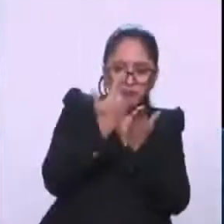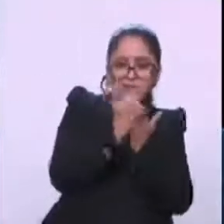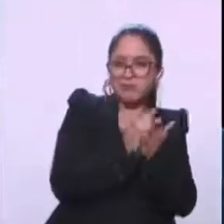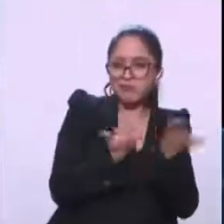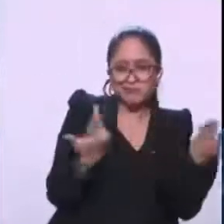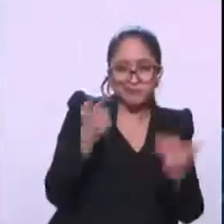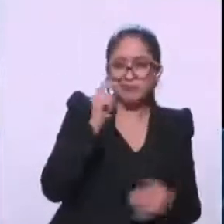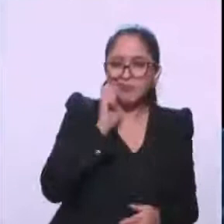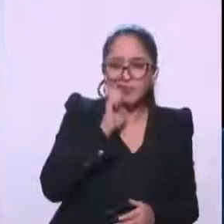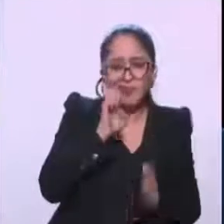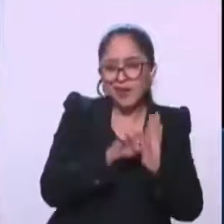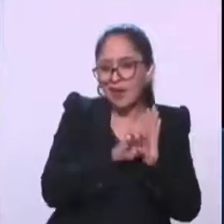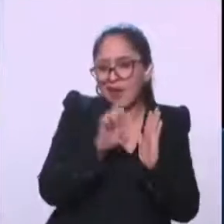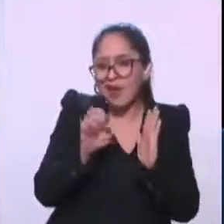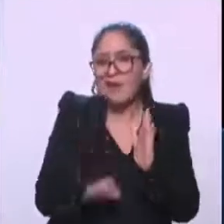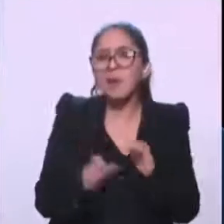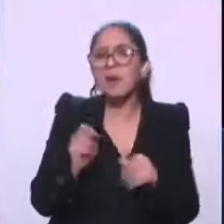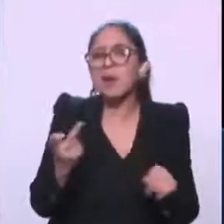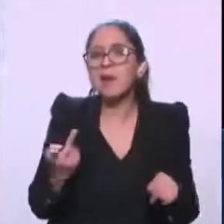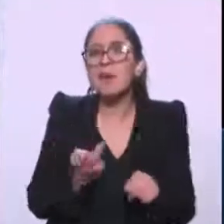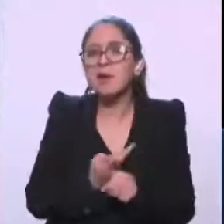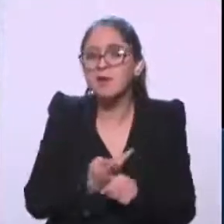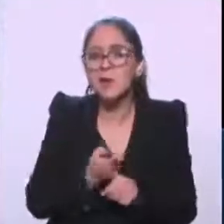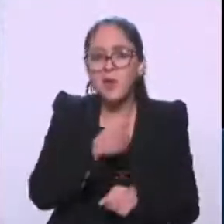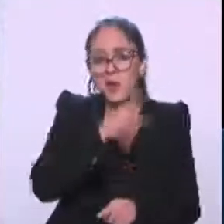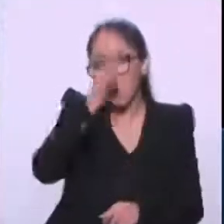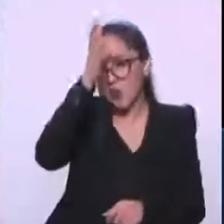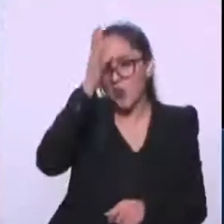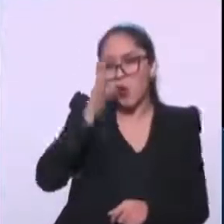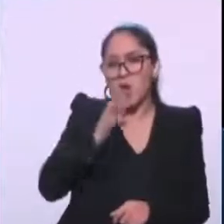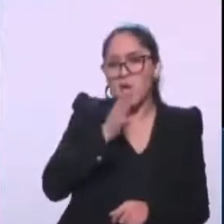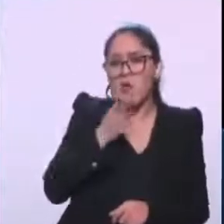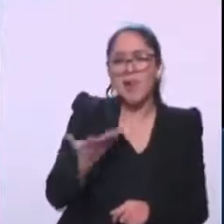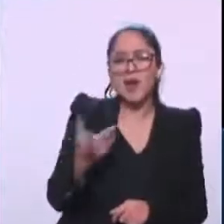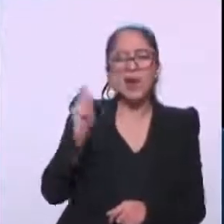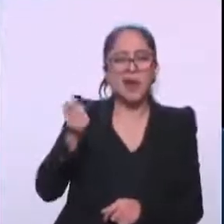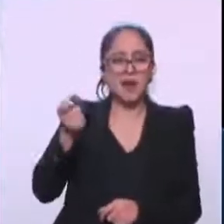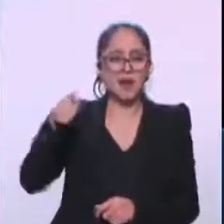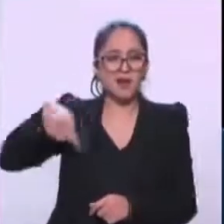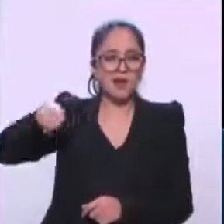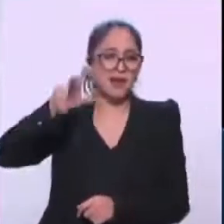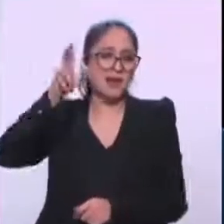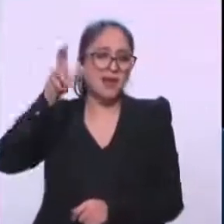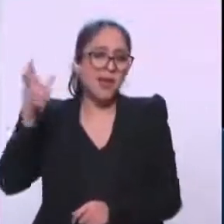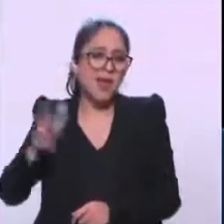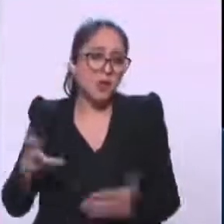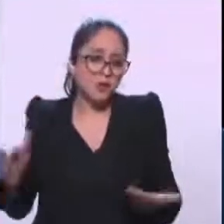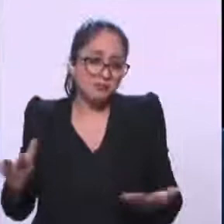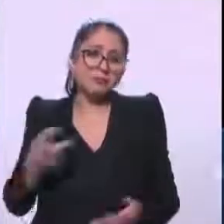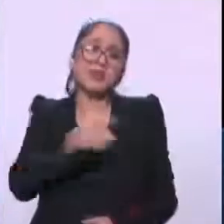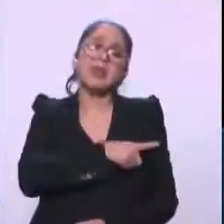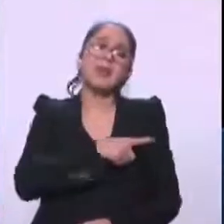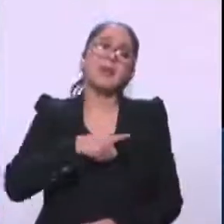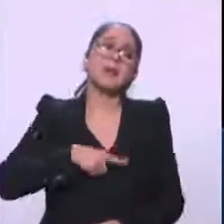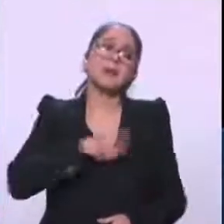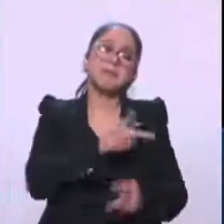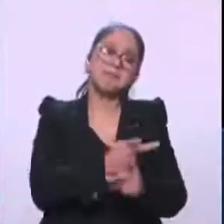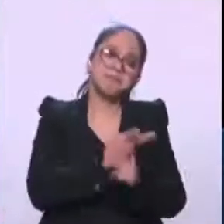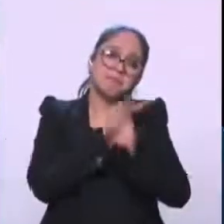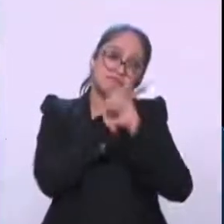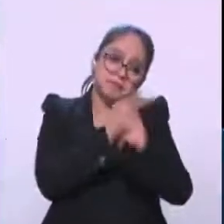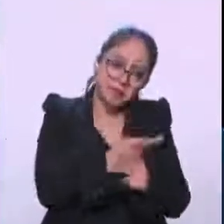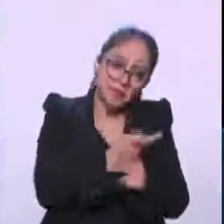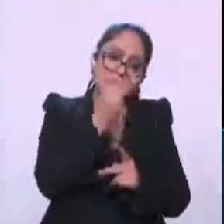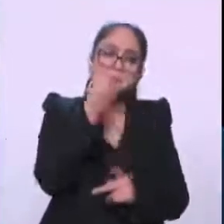en Hidalgo y en Coahuila. No. Ahí está clarísimo el punto. Hay que serenarse, hay que esperar, no sabemos nada. Pero mientras tanto están divertidos